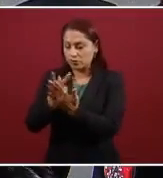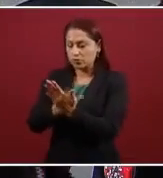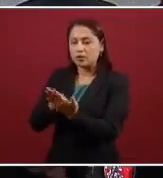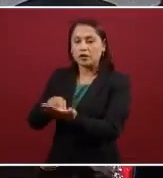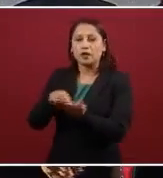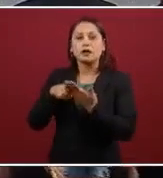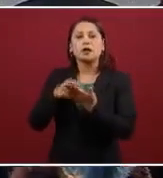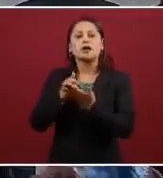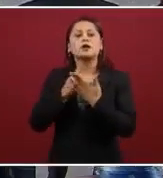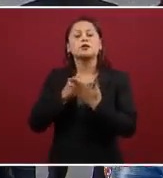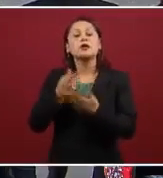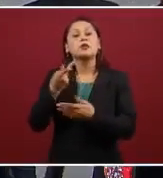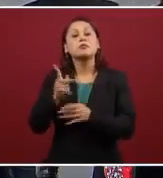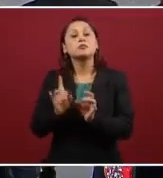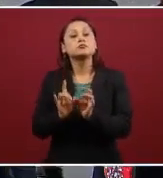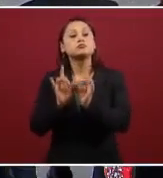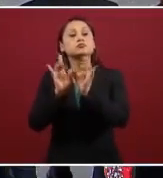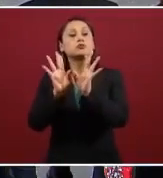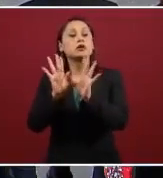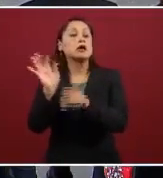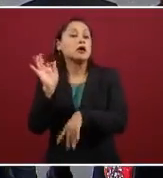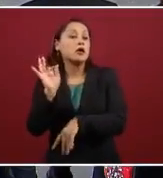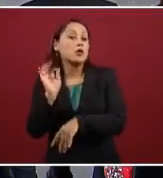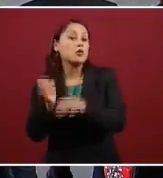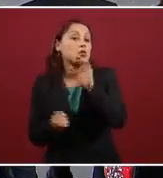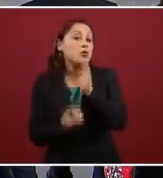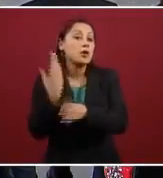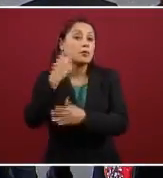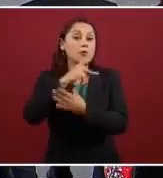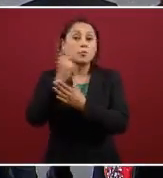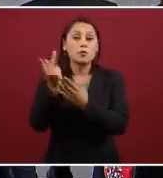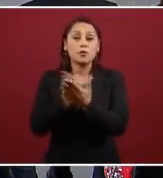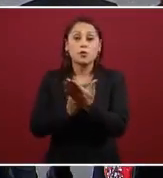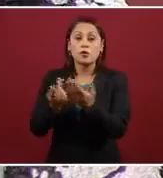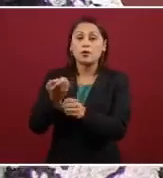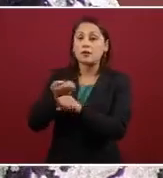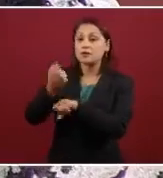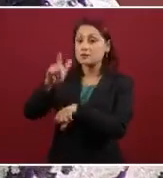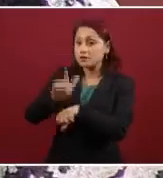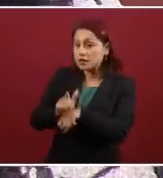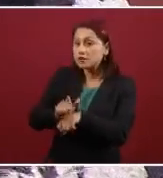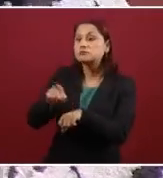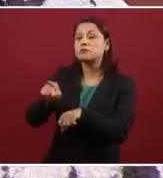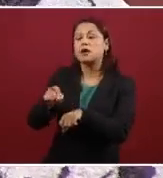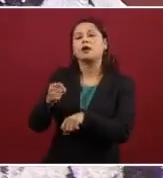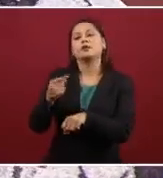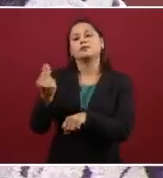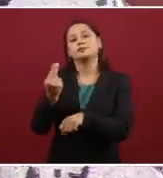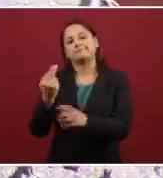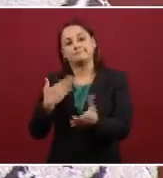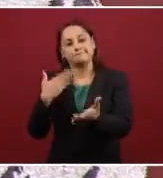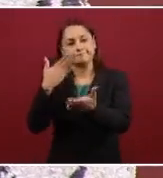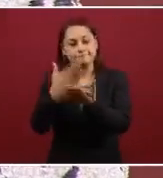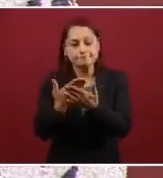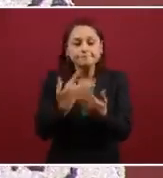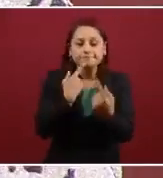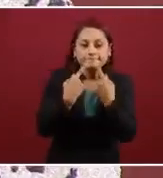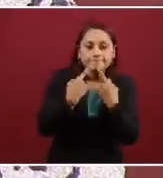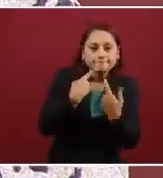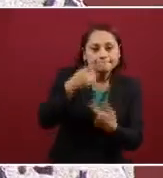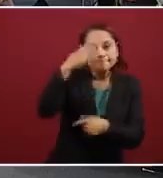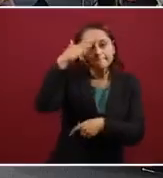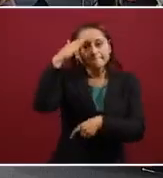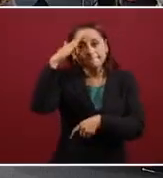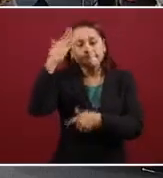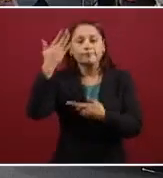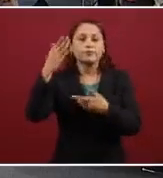salir un programa de apoyo estatal. Entonces, ahí lo tenemos que ir a revisar, consultar con las autoridades correspondientes y ver. Por eso también es muy